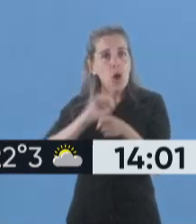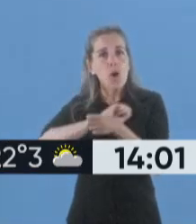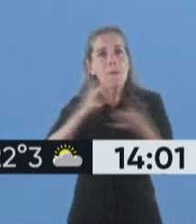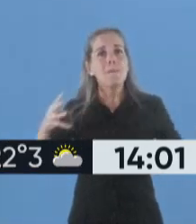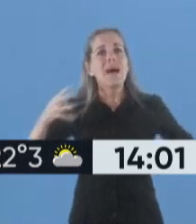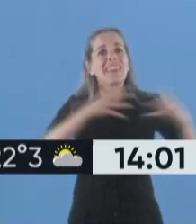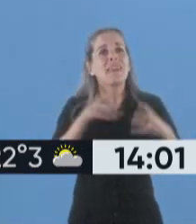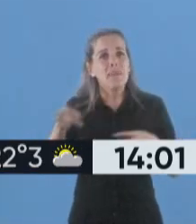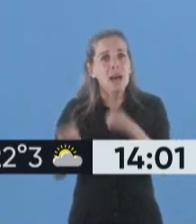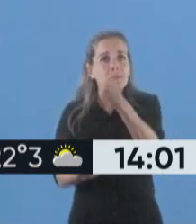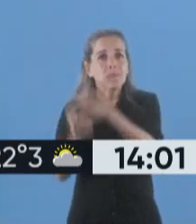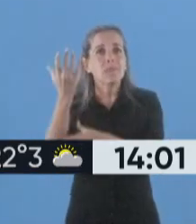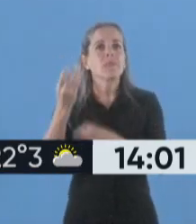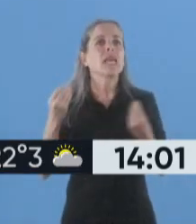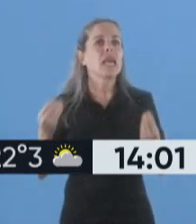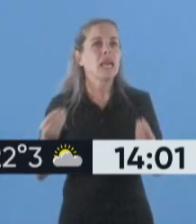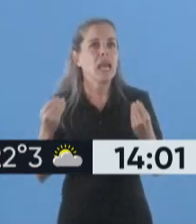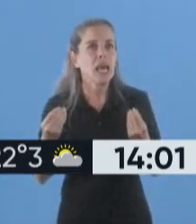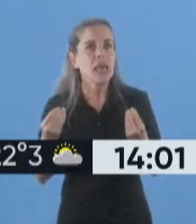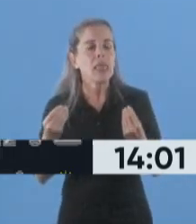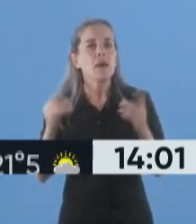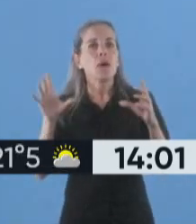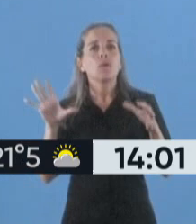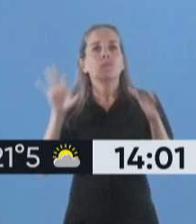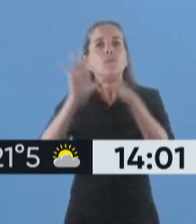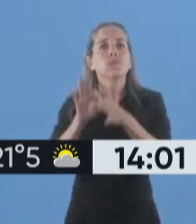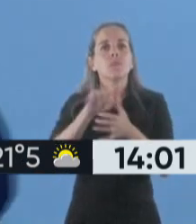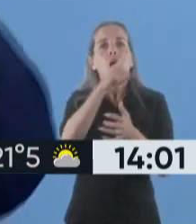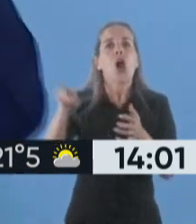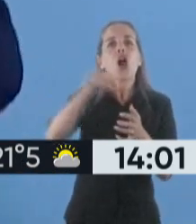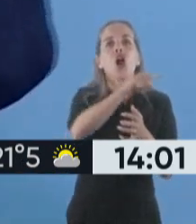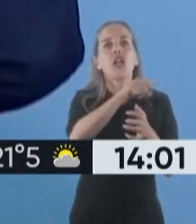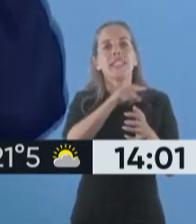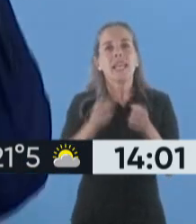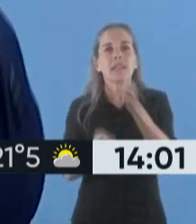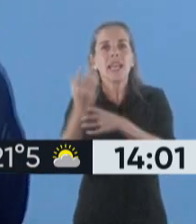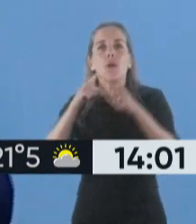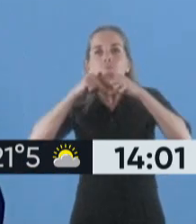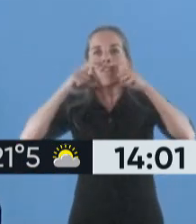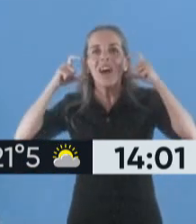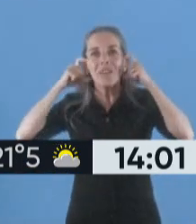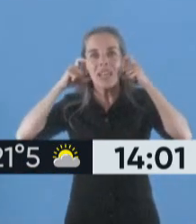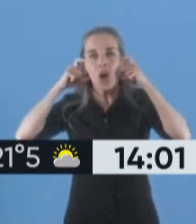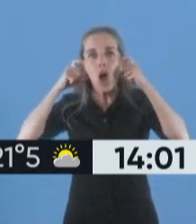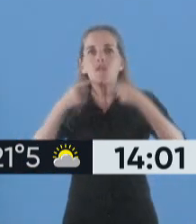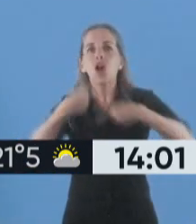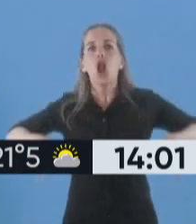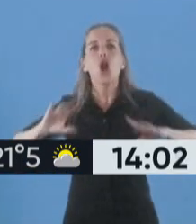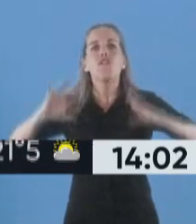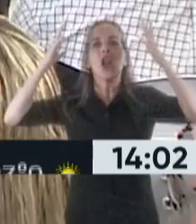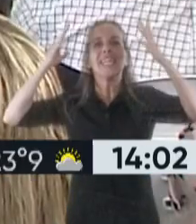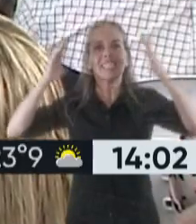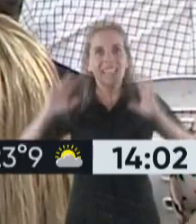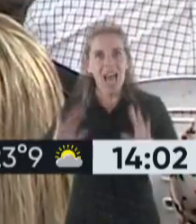pandemia, entraba trabajando con el CONICET, un barbijo que muchos de nosotros usamos, ese barbijo violeta, que